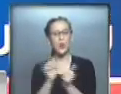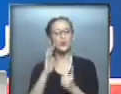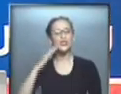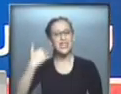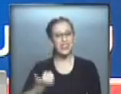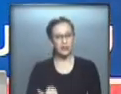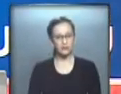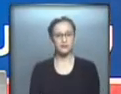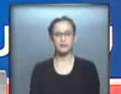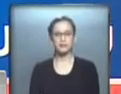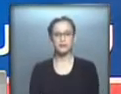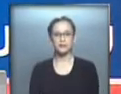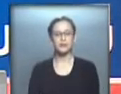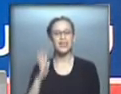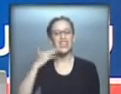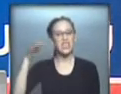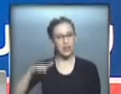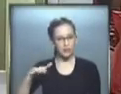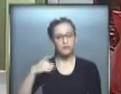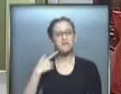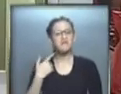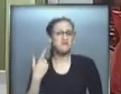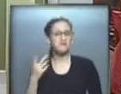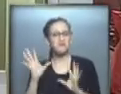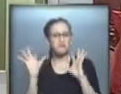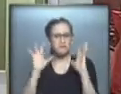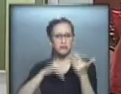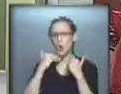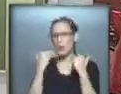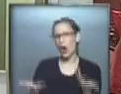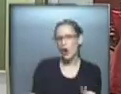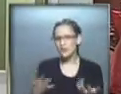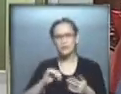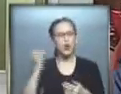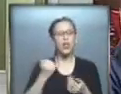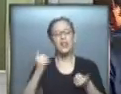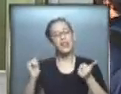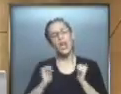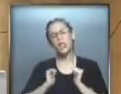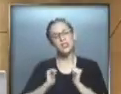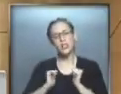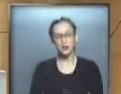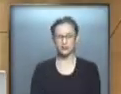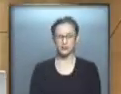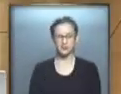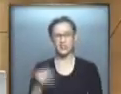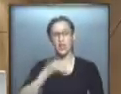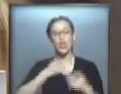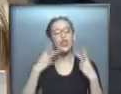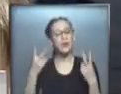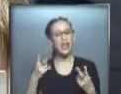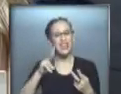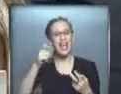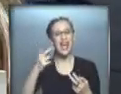para muchos el clima no es lo más importante sino descansar y relajar la mente donde viajan a cariló